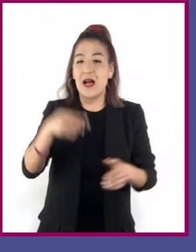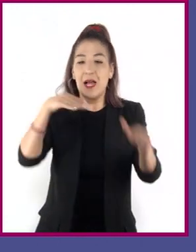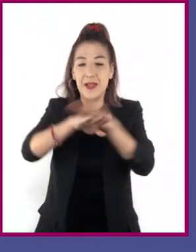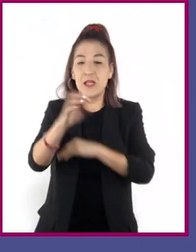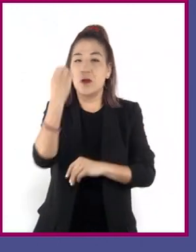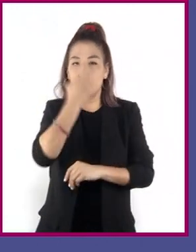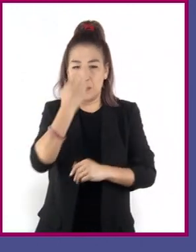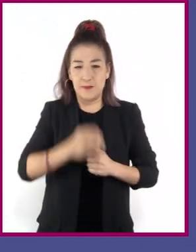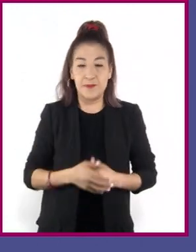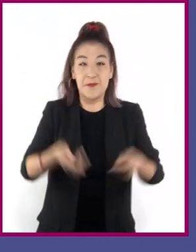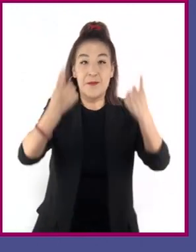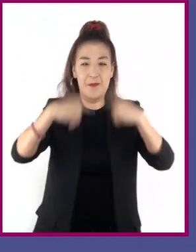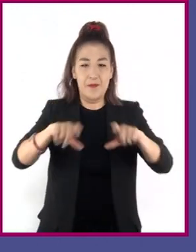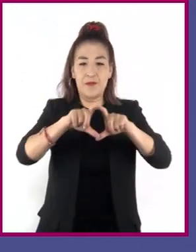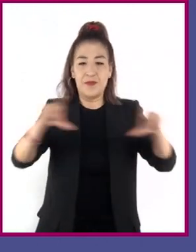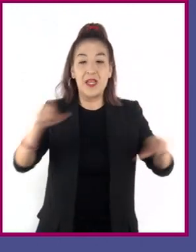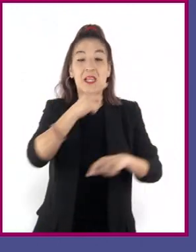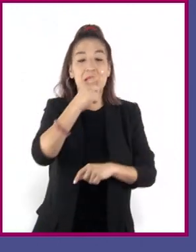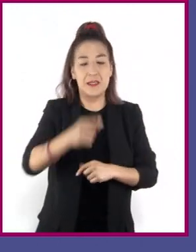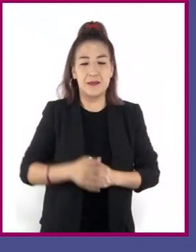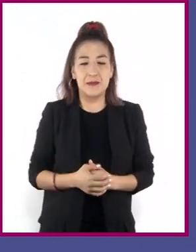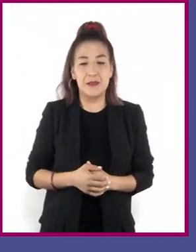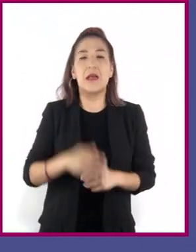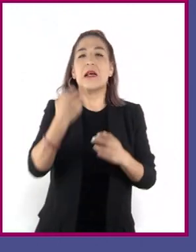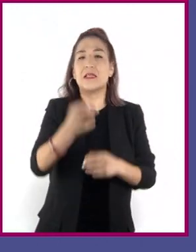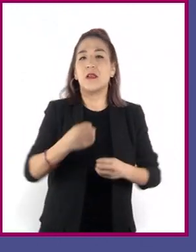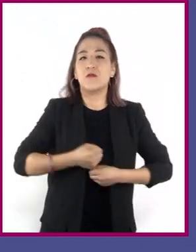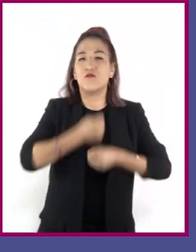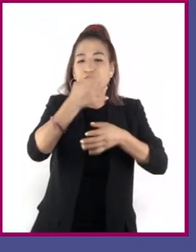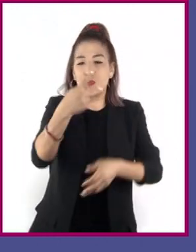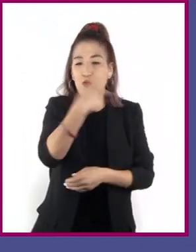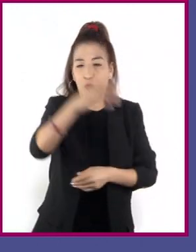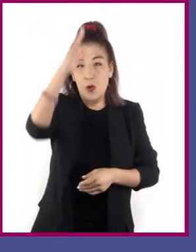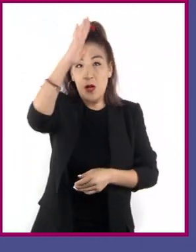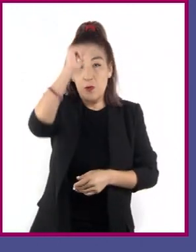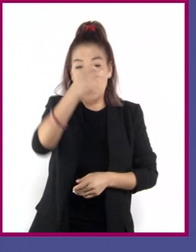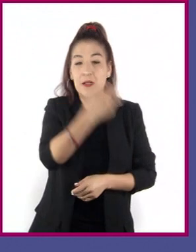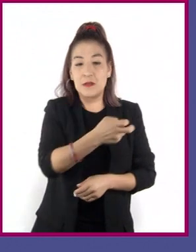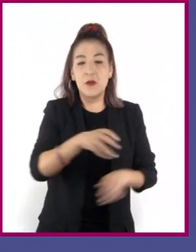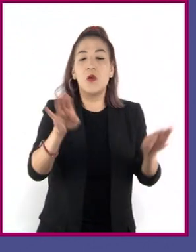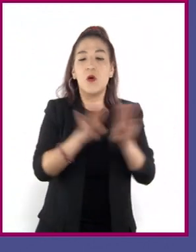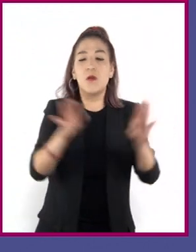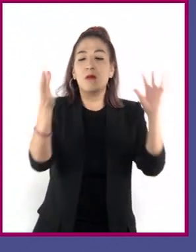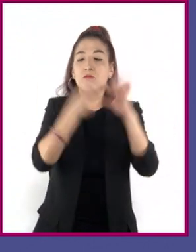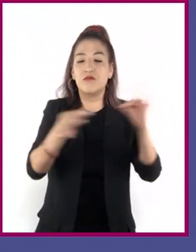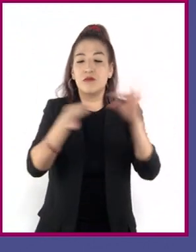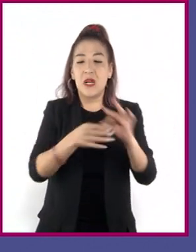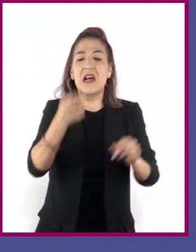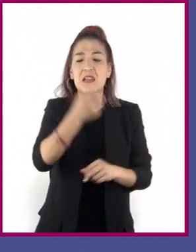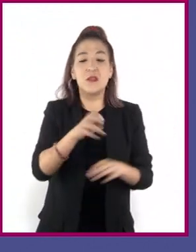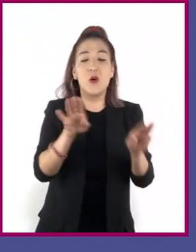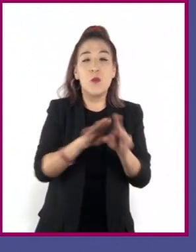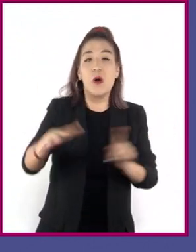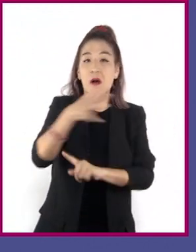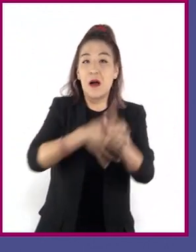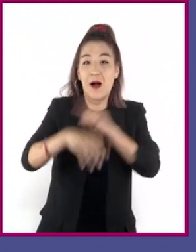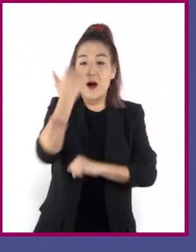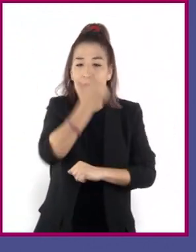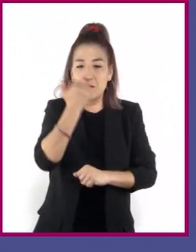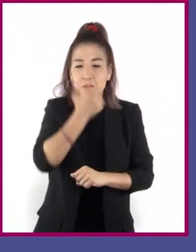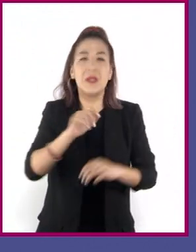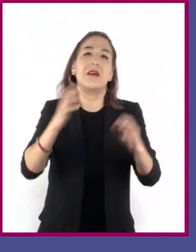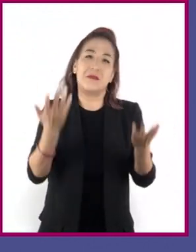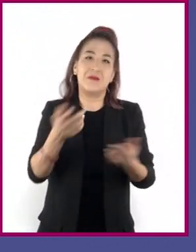donde además expresa su acuerdo con esta legislación estoy de acuerdo ya que así los alumnos pondríamos